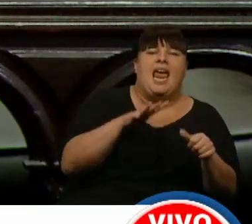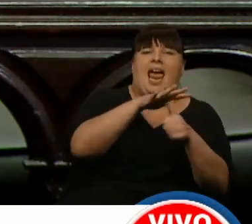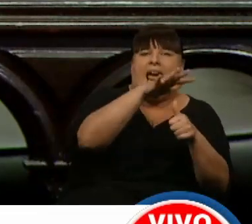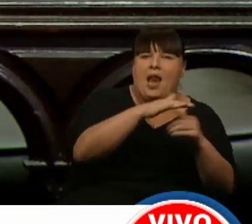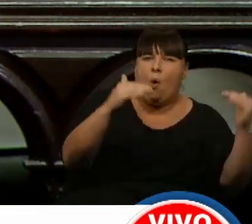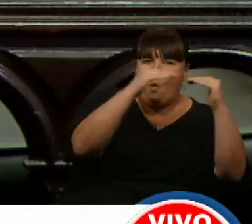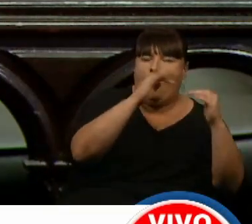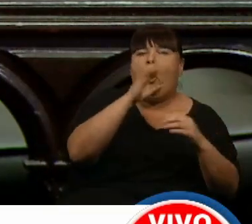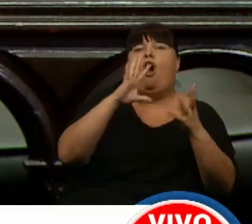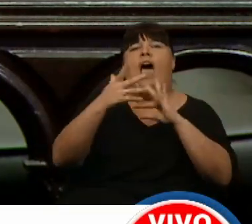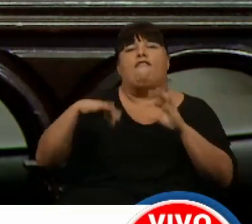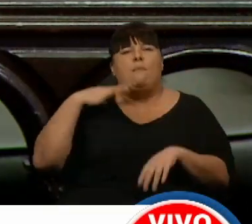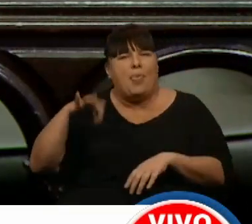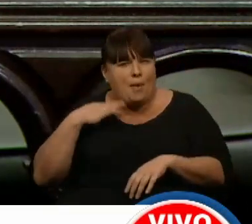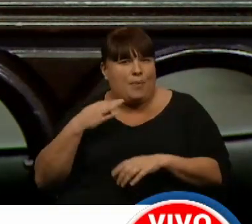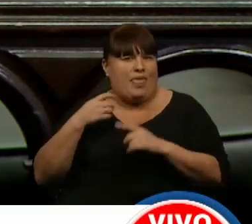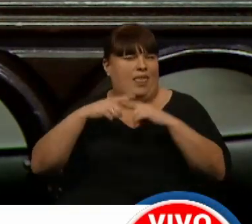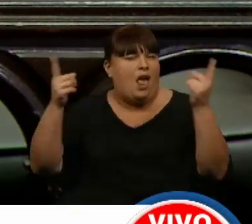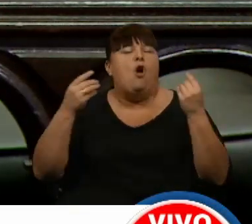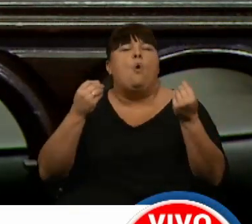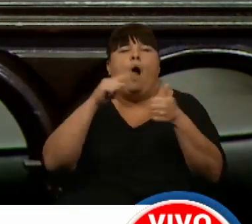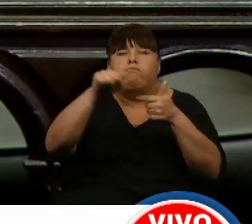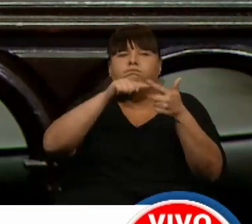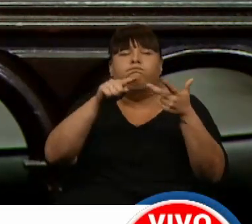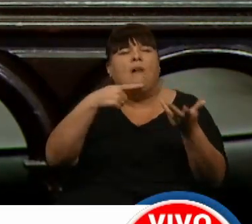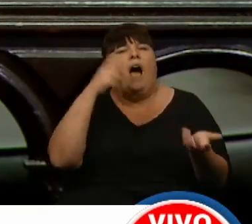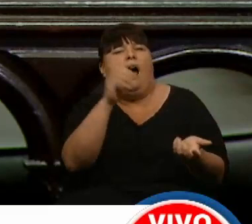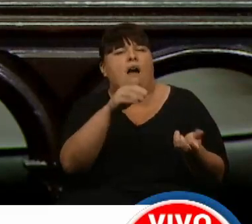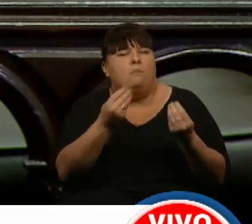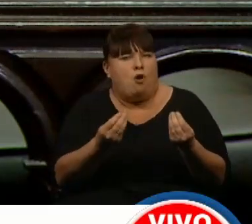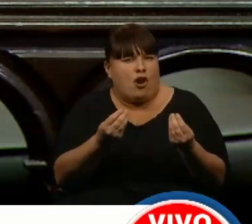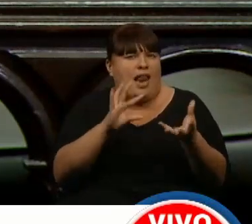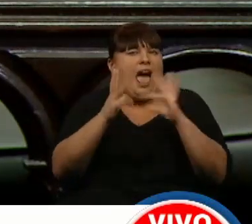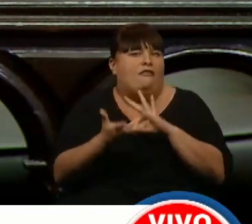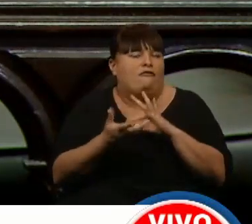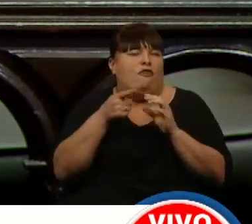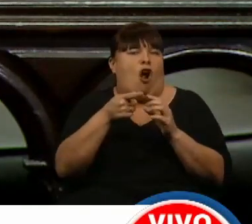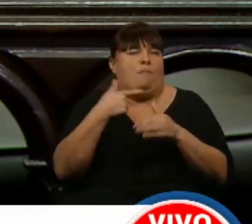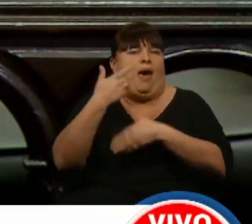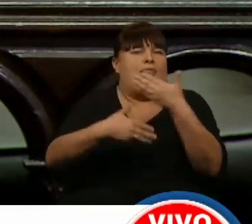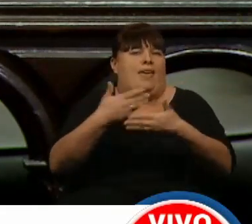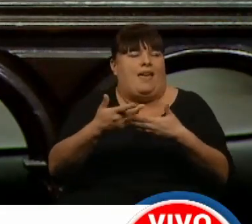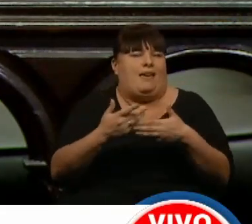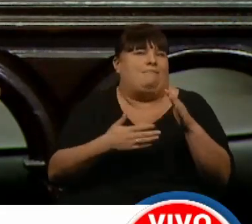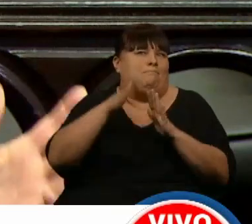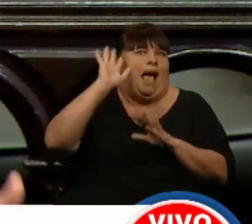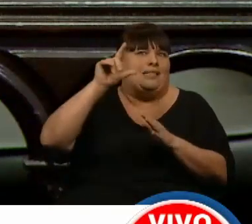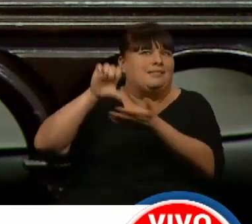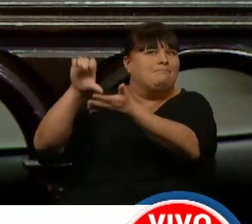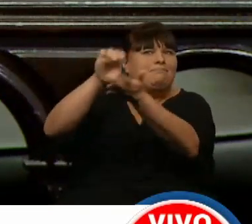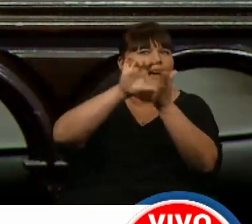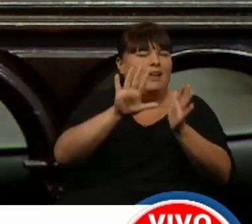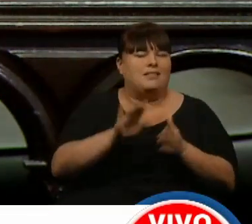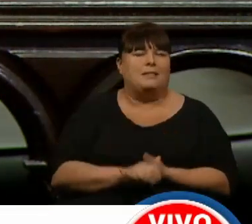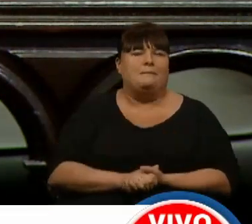género, con los estilos de vida sostenible, cuánto de eso no critica los modos y los modelos de producción imperantes en muchos de nuestros